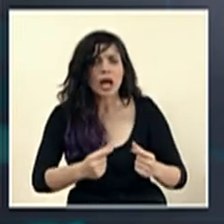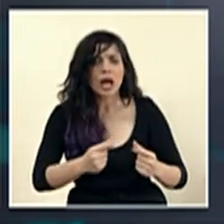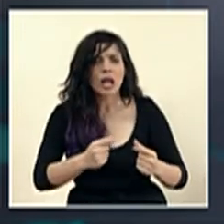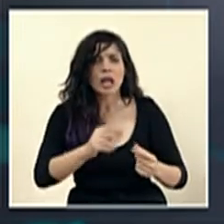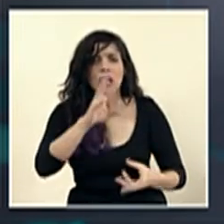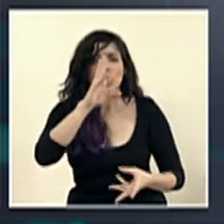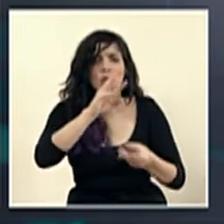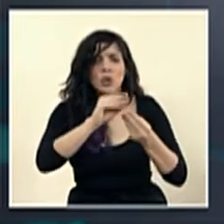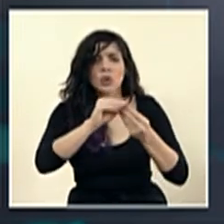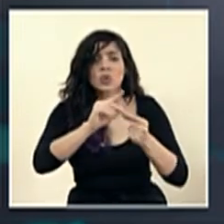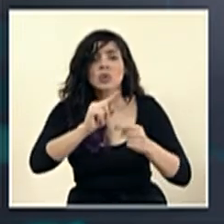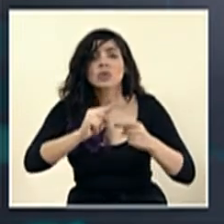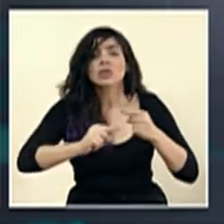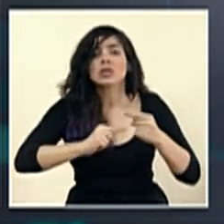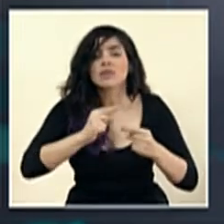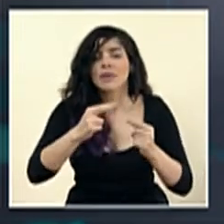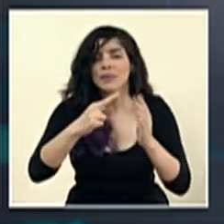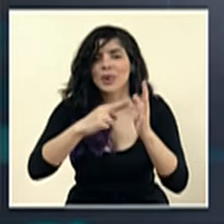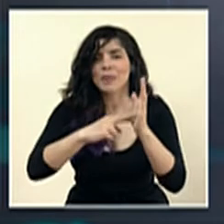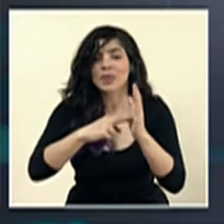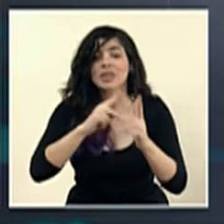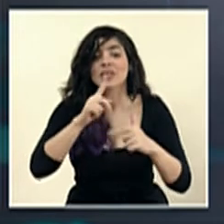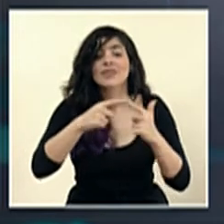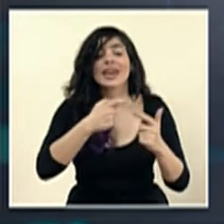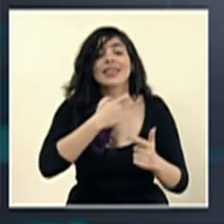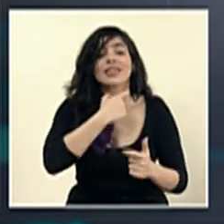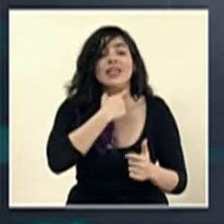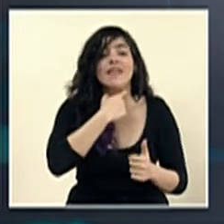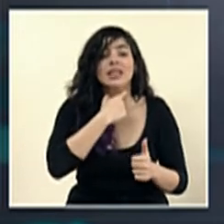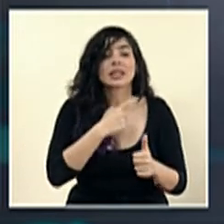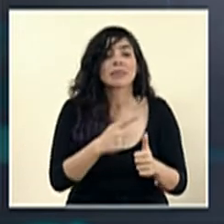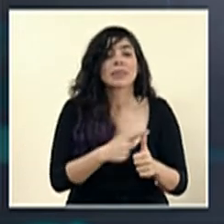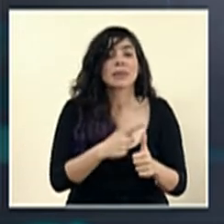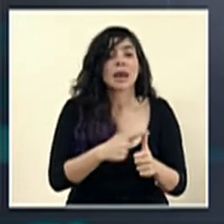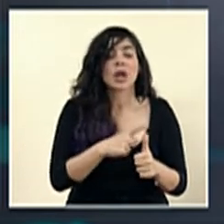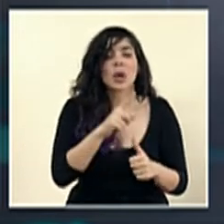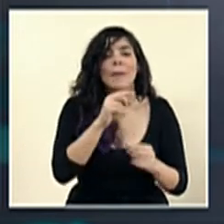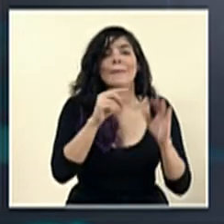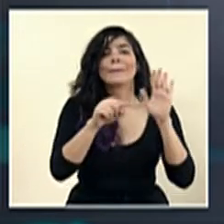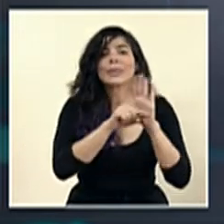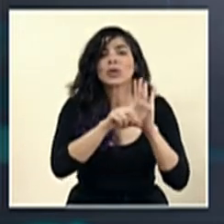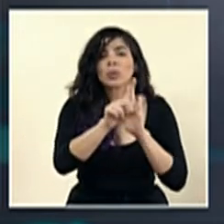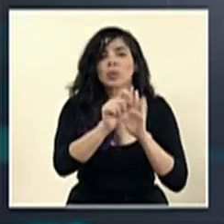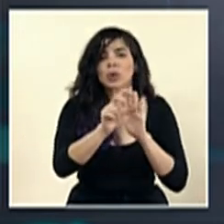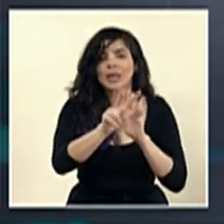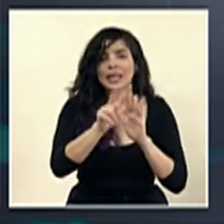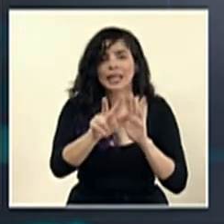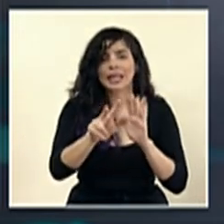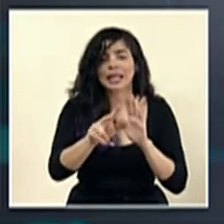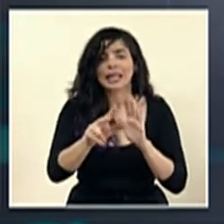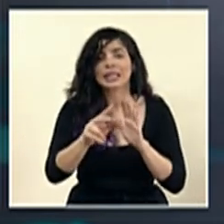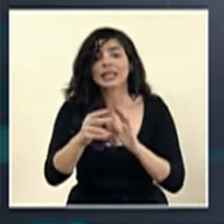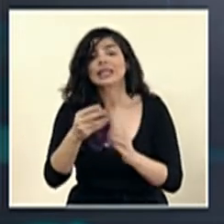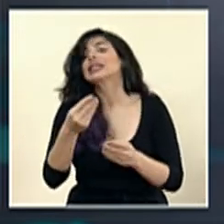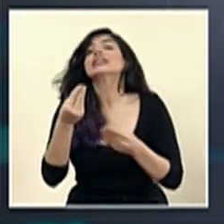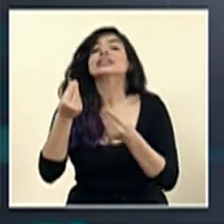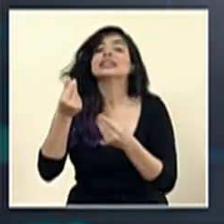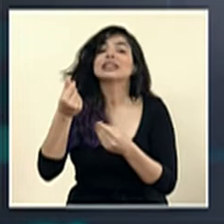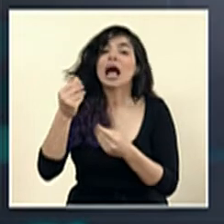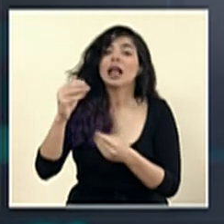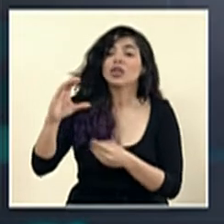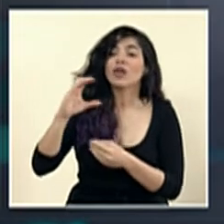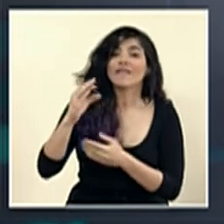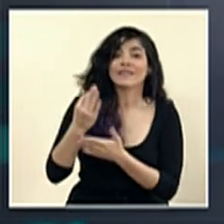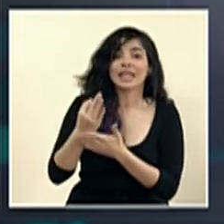tales que íbamos a tener, les repito, un déficit primario de menos 1.33 y un saldo financiero,